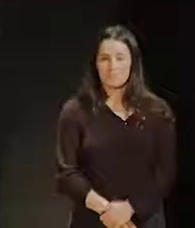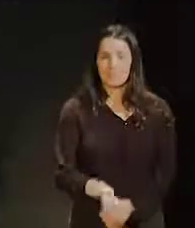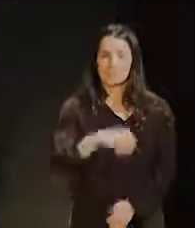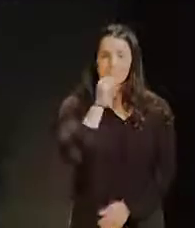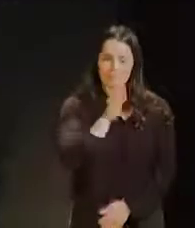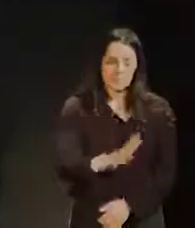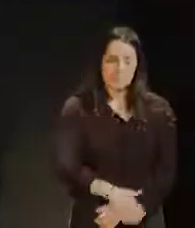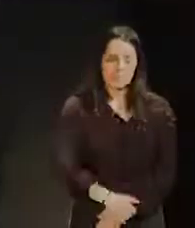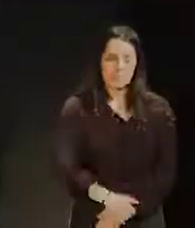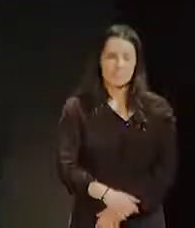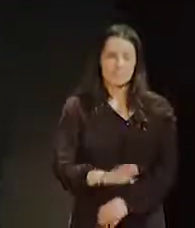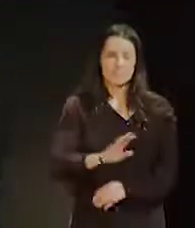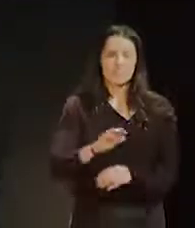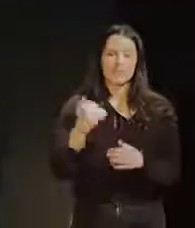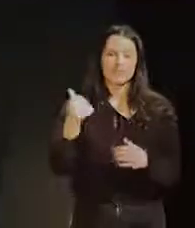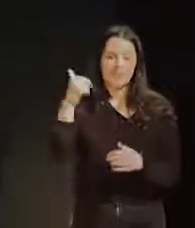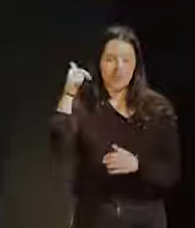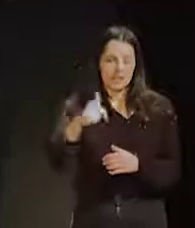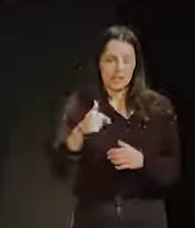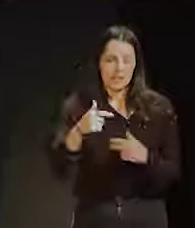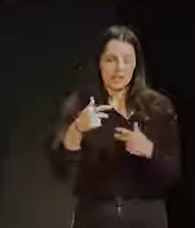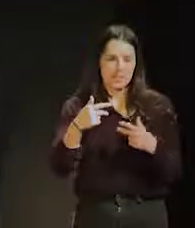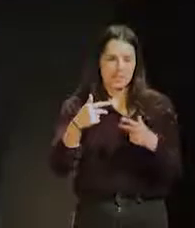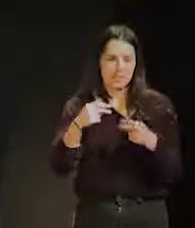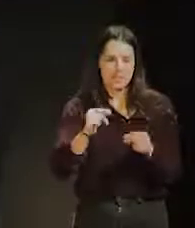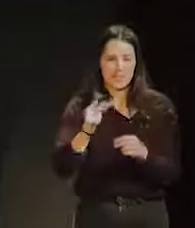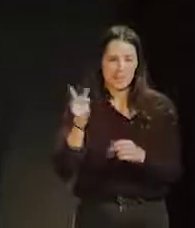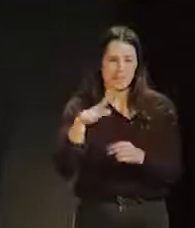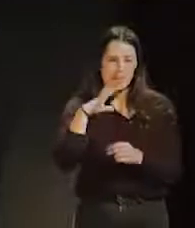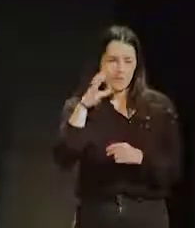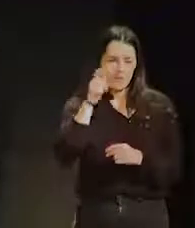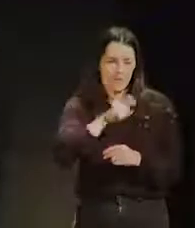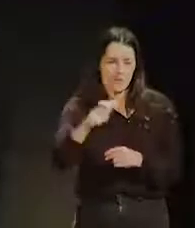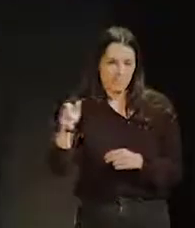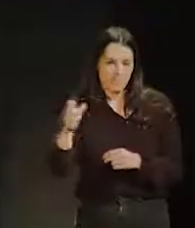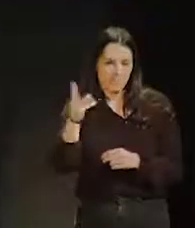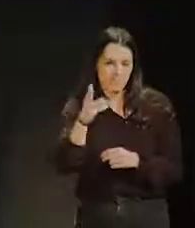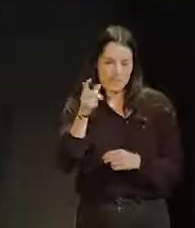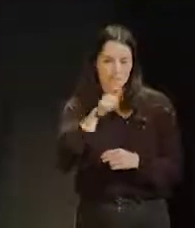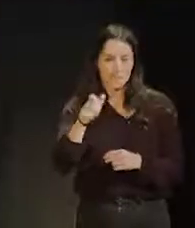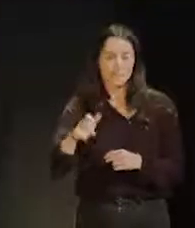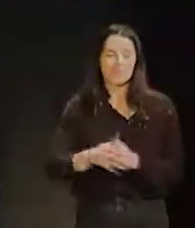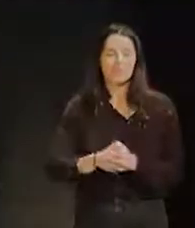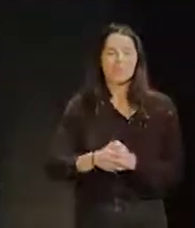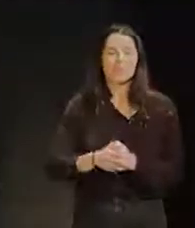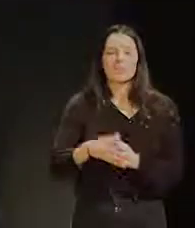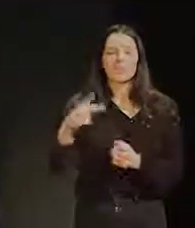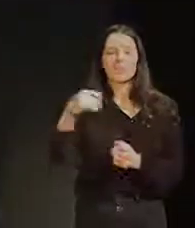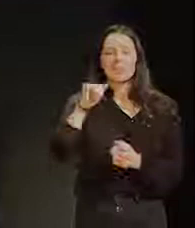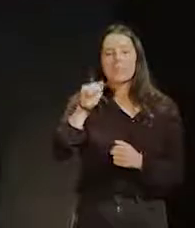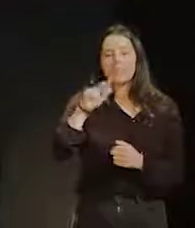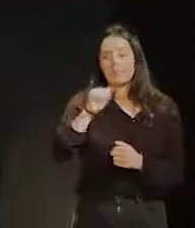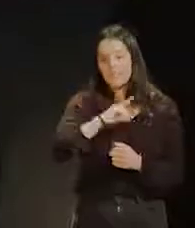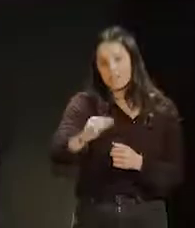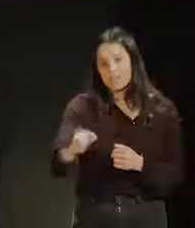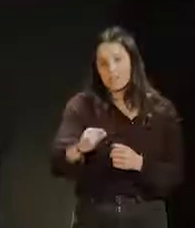Bueno, pues hasta aquí estas magníficas personas que podéis... Bueno, Chiara se va ahora, Janel estará por aquí